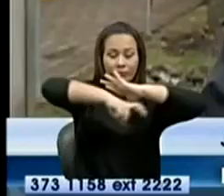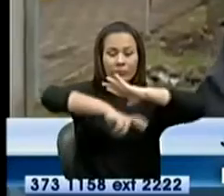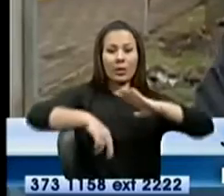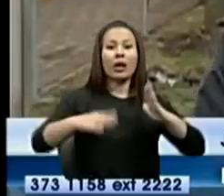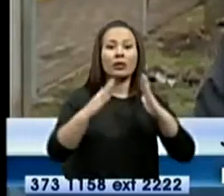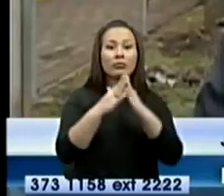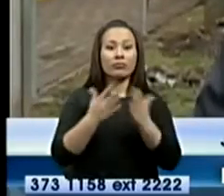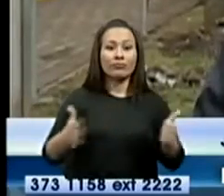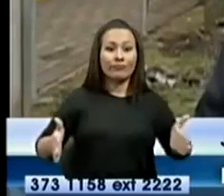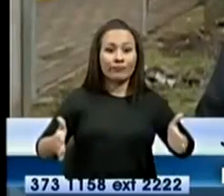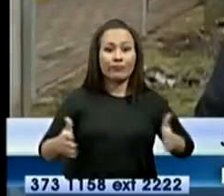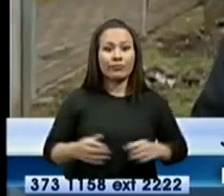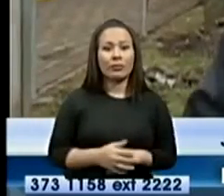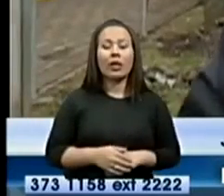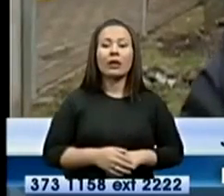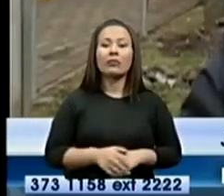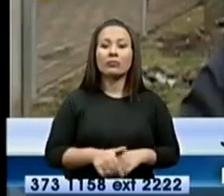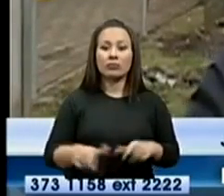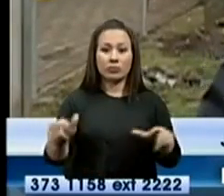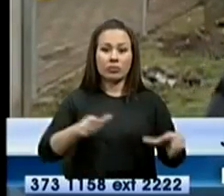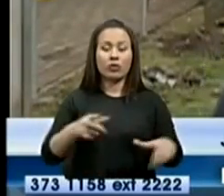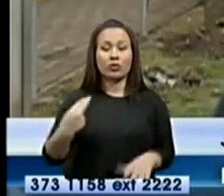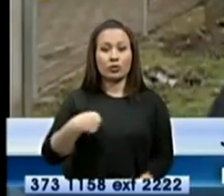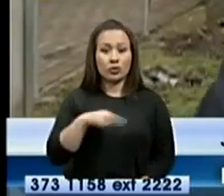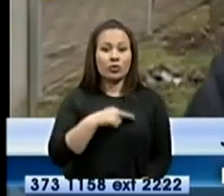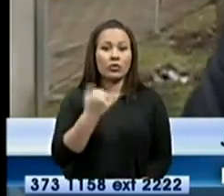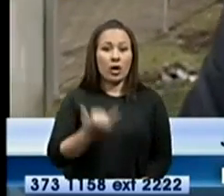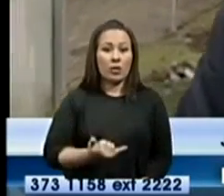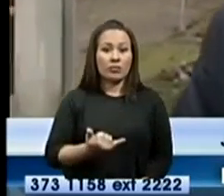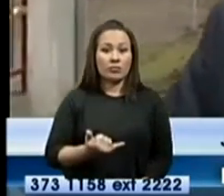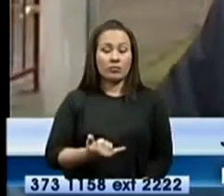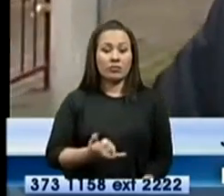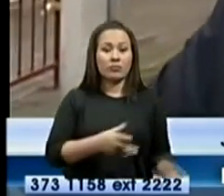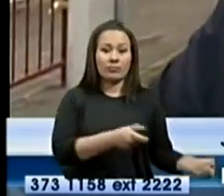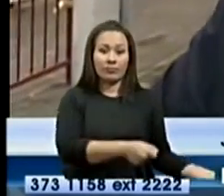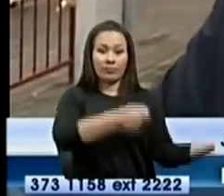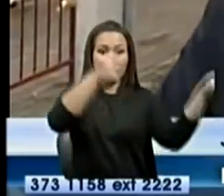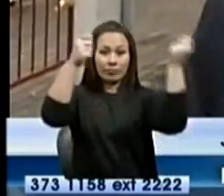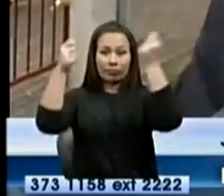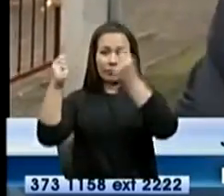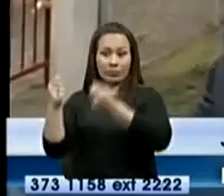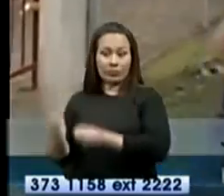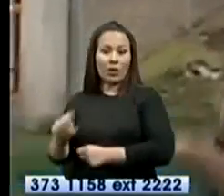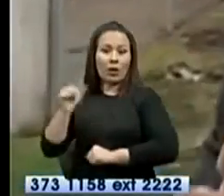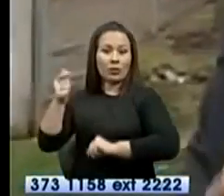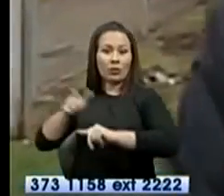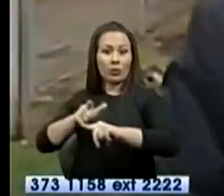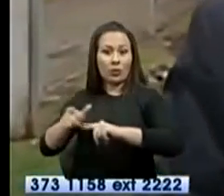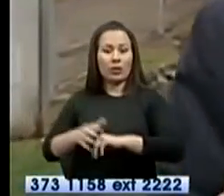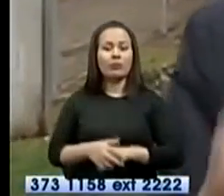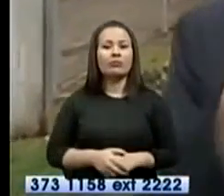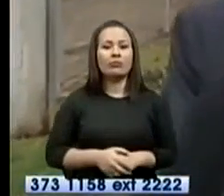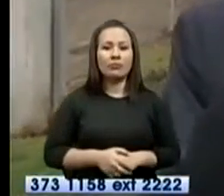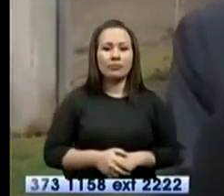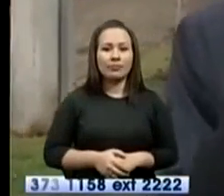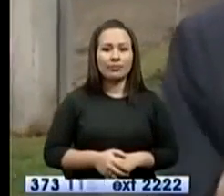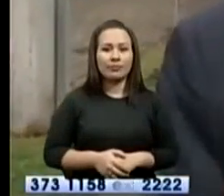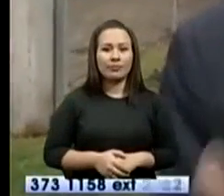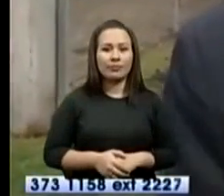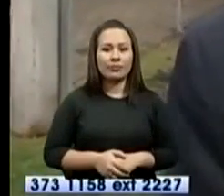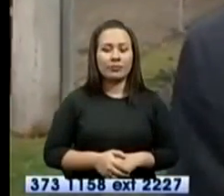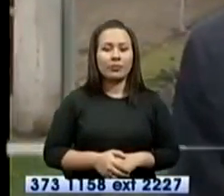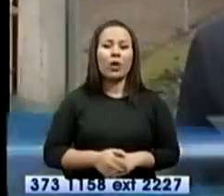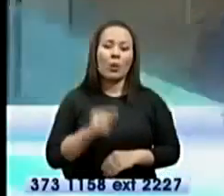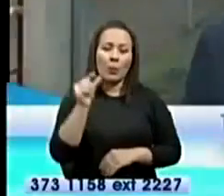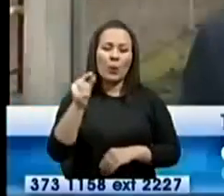caja de la estación. Lo que hacemos es agarrarlos y trasladarlos. Entonces, eso nos va a llevar